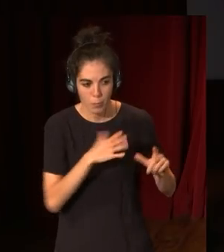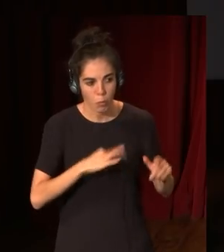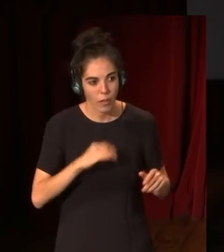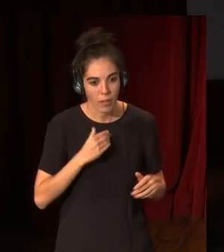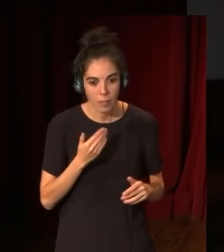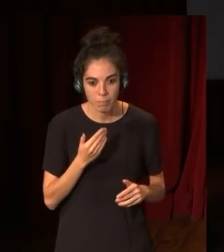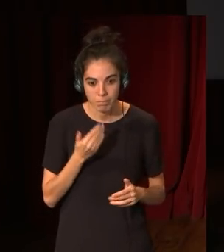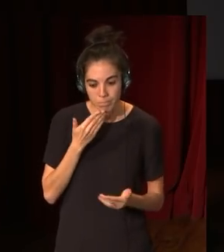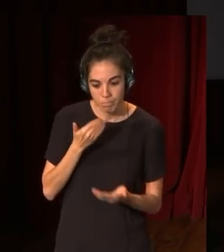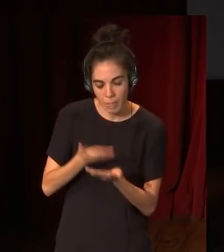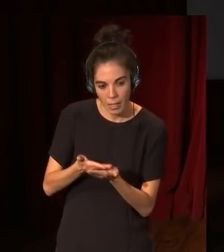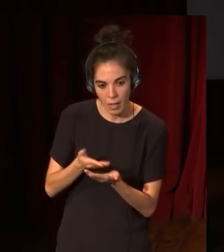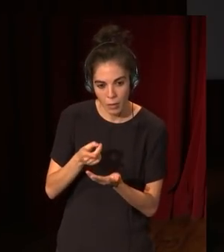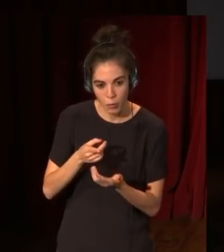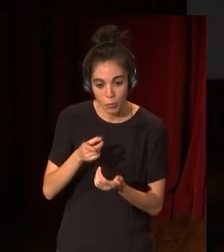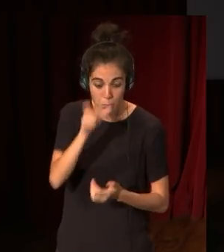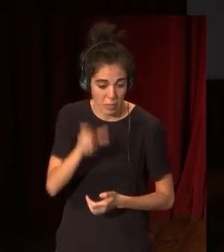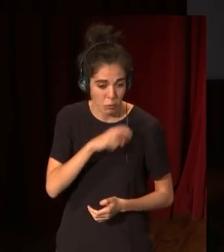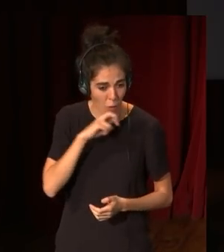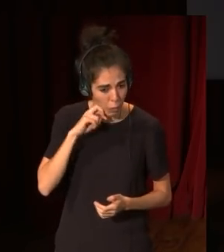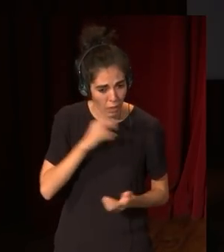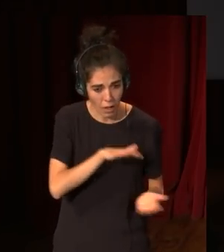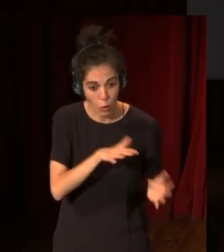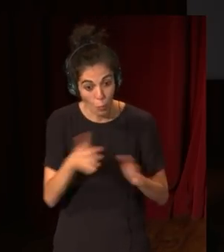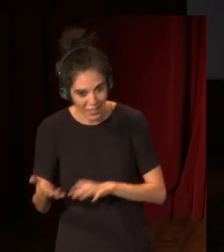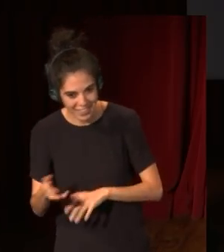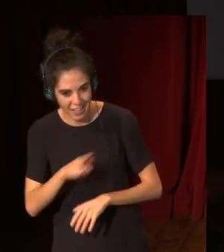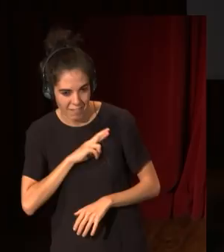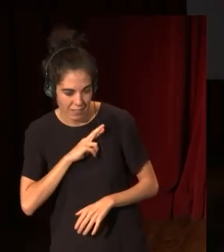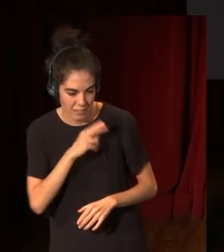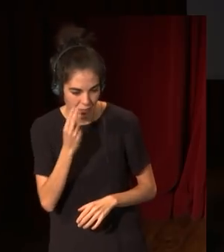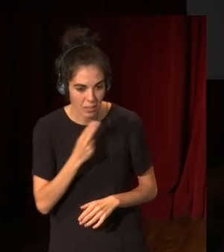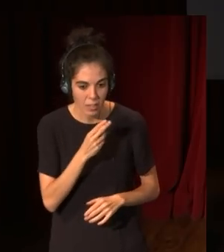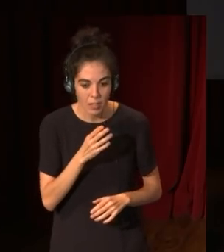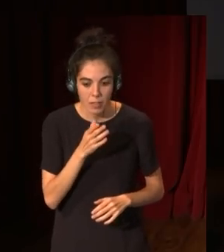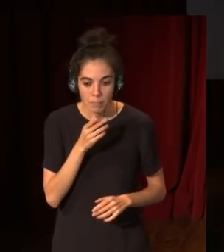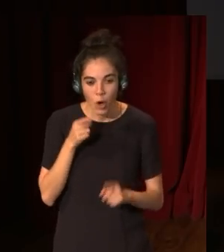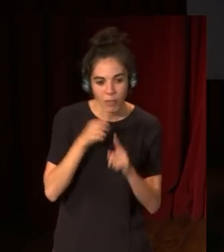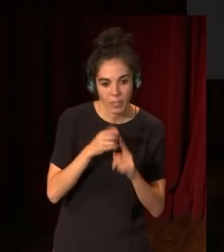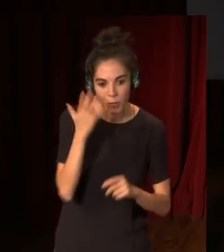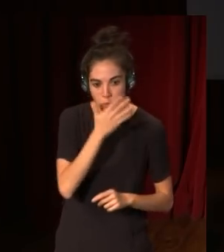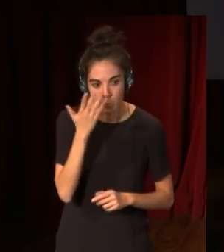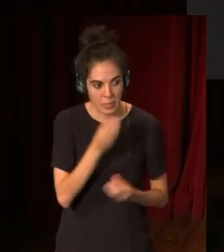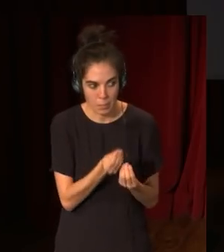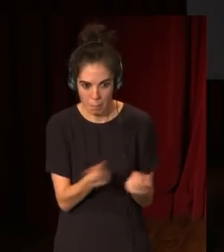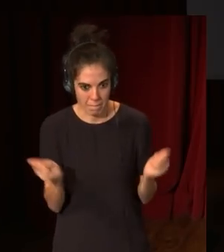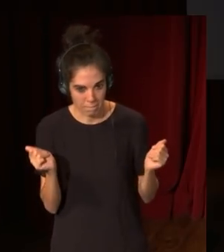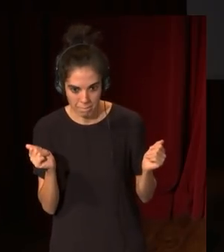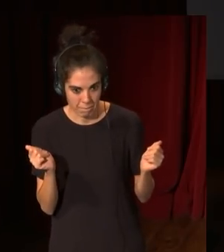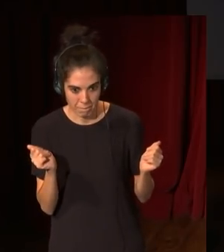judío converso con el propósito de alejar sospechas de alejar